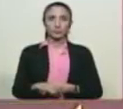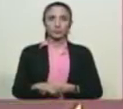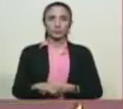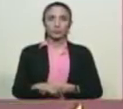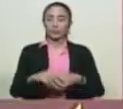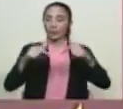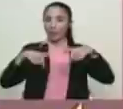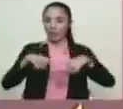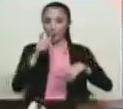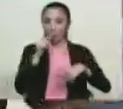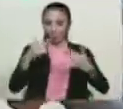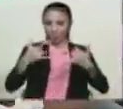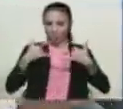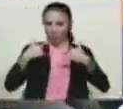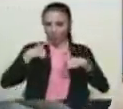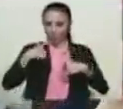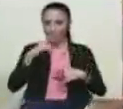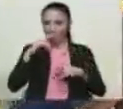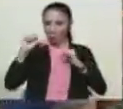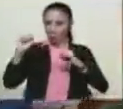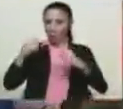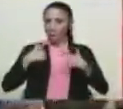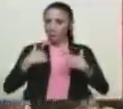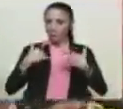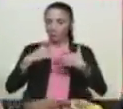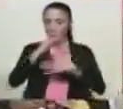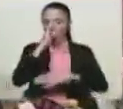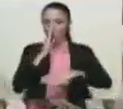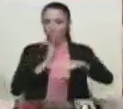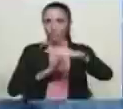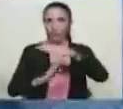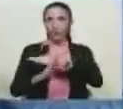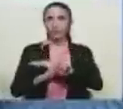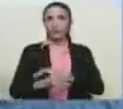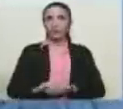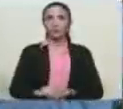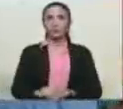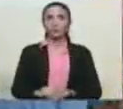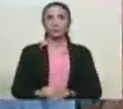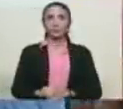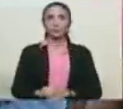Este obrero humilde que es presidente, presidente pueblo.